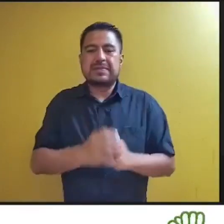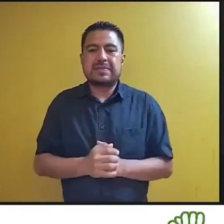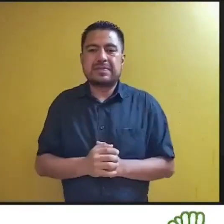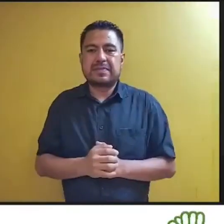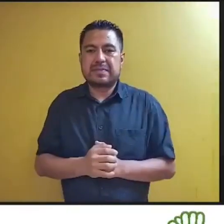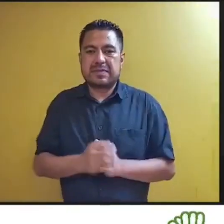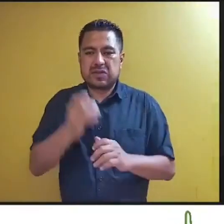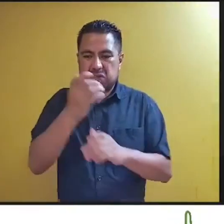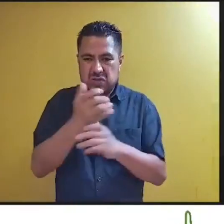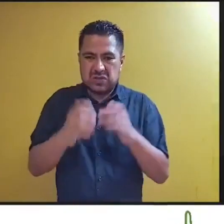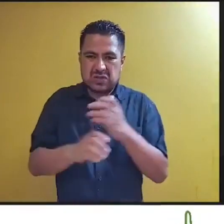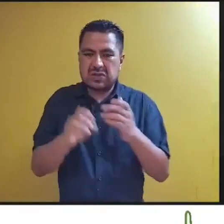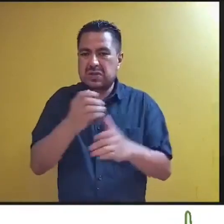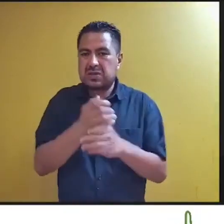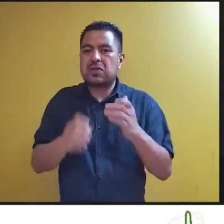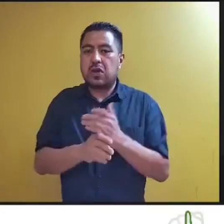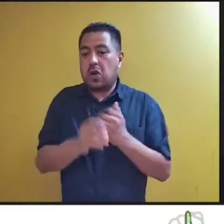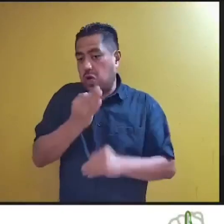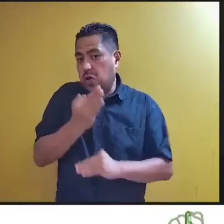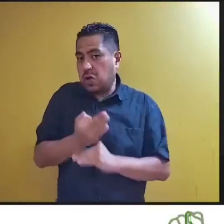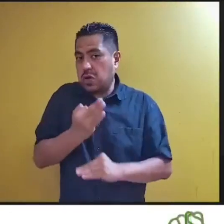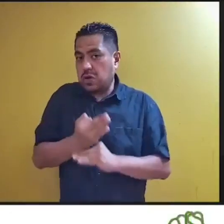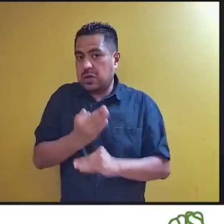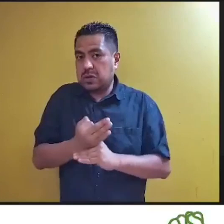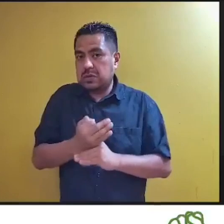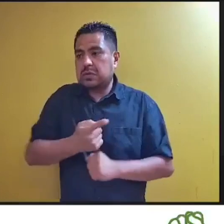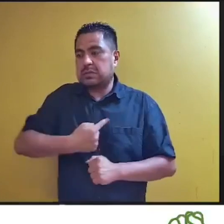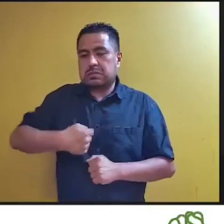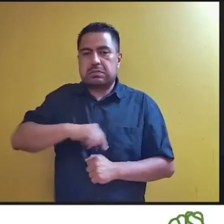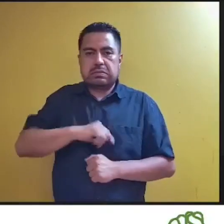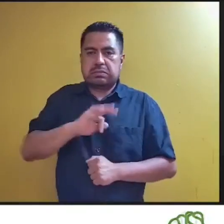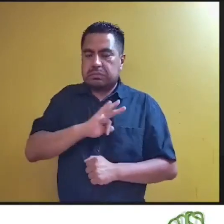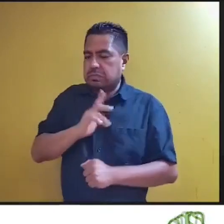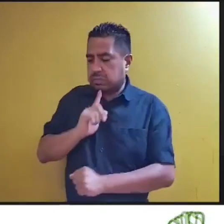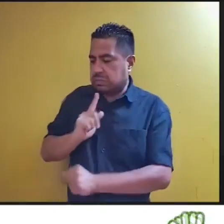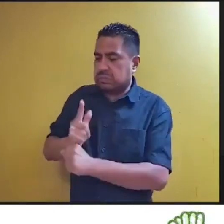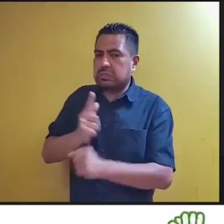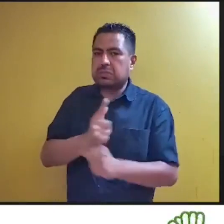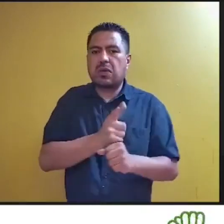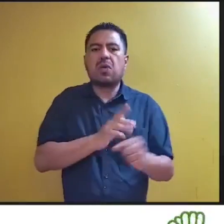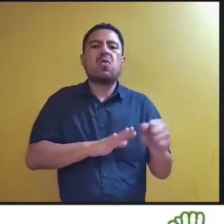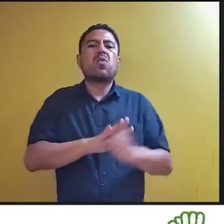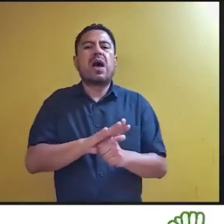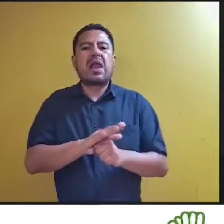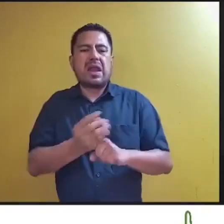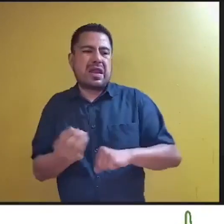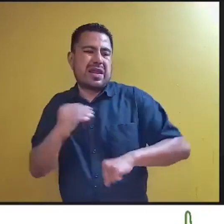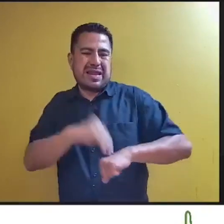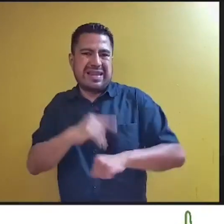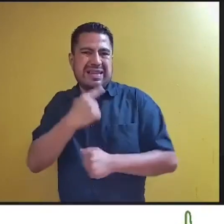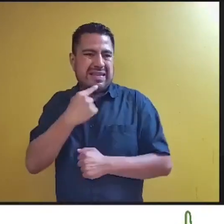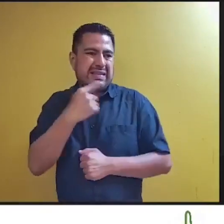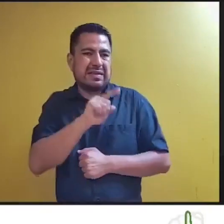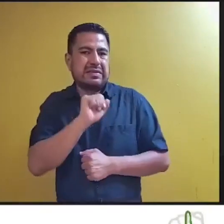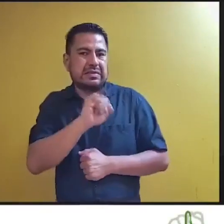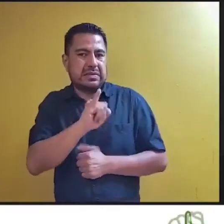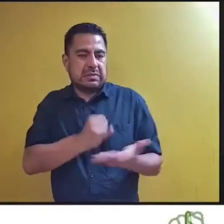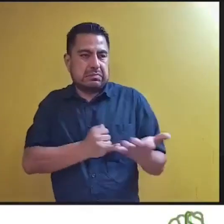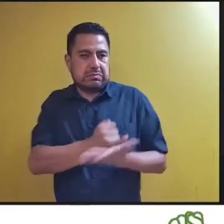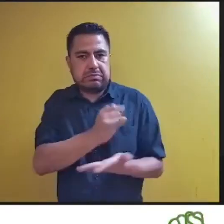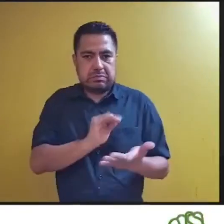esos elementos estaríamos ubicando la vía del recurso de apelación,